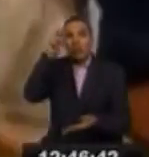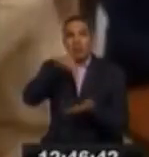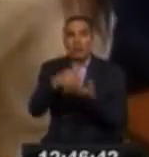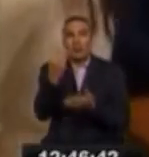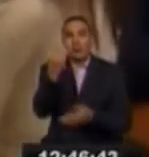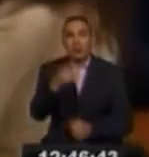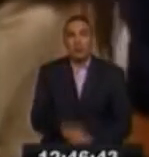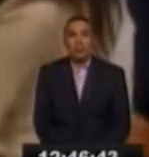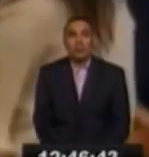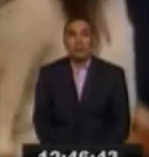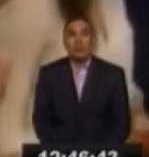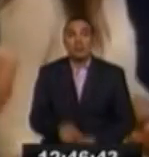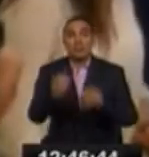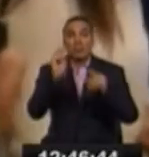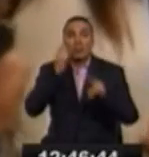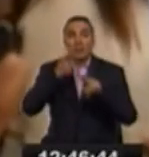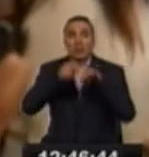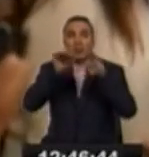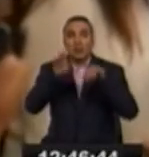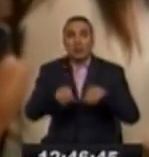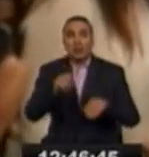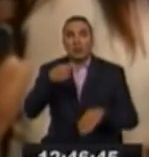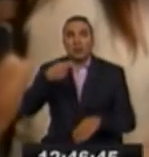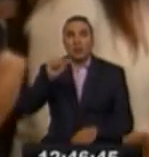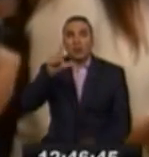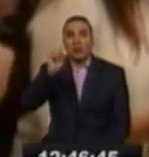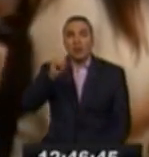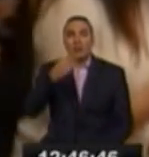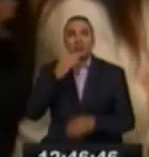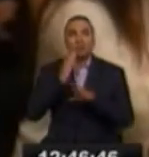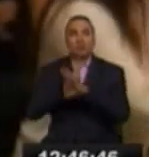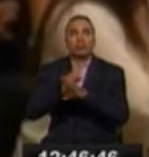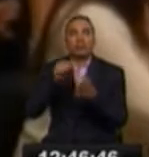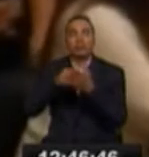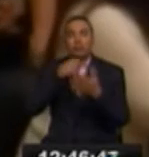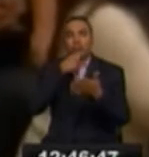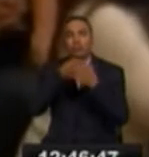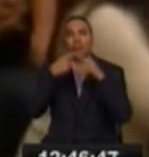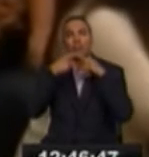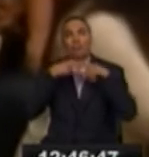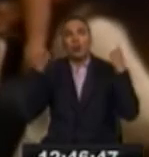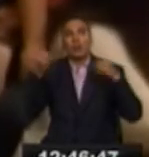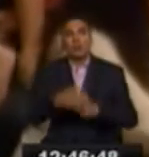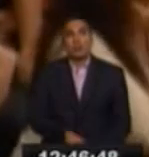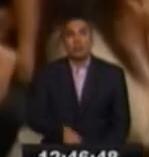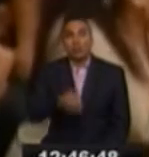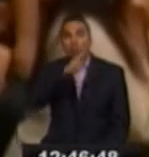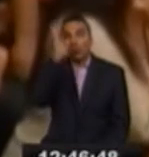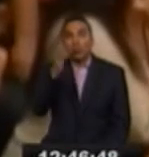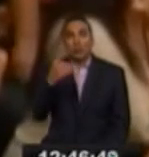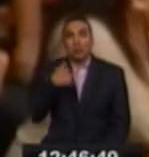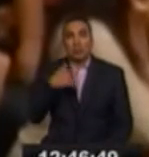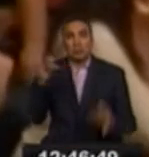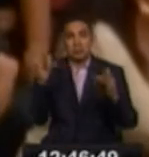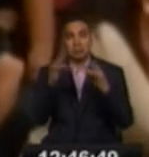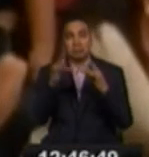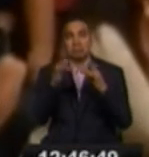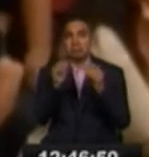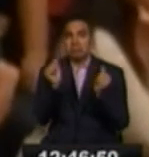2014. El ex secretario ejecutivo de la época, Galo Mora, se defendió en rueda de prensa. Jamás he tenido contacto con